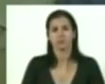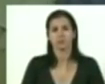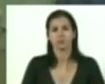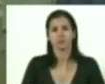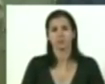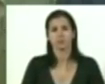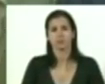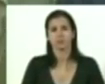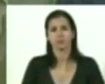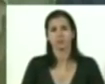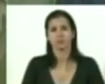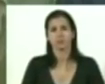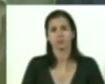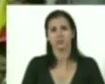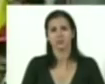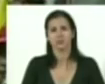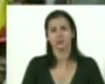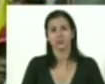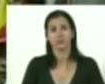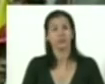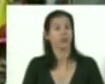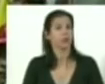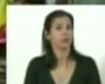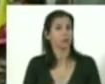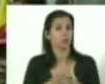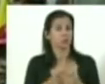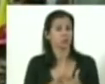Por ello, la unión